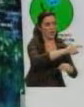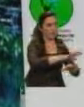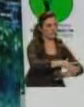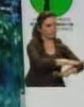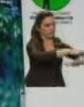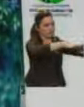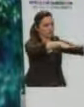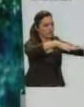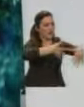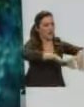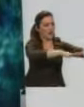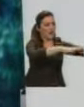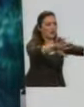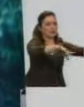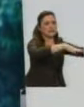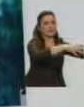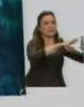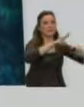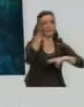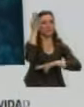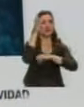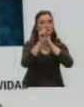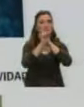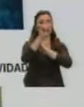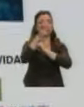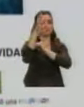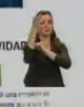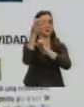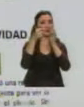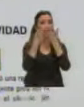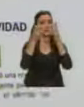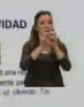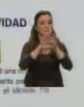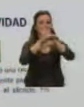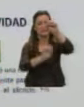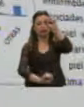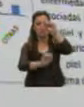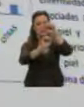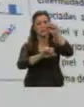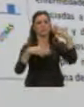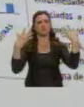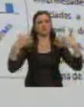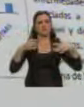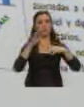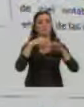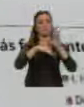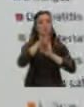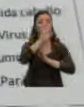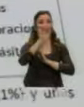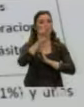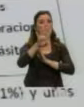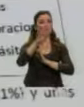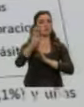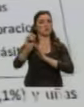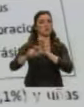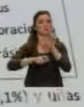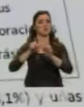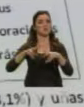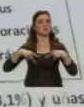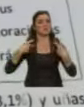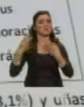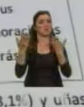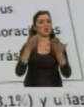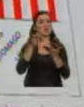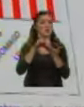de la actividad petrolera del campo Libertador en 2014 destapa una realidad que compromete a los más de 8.400 habitantes de